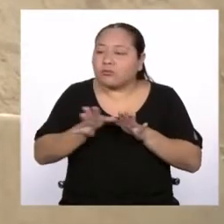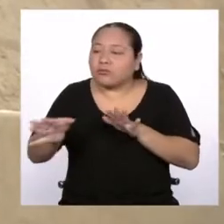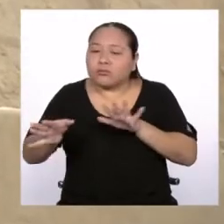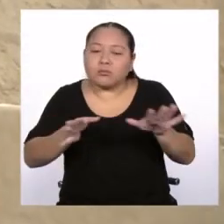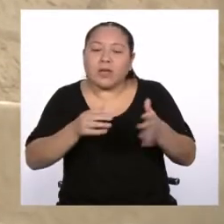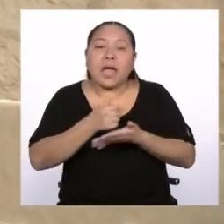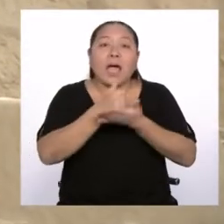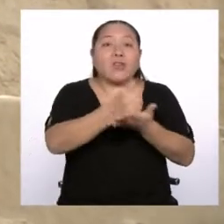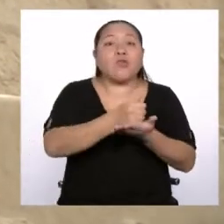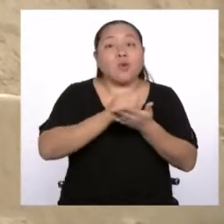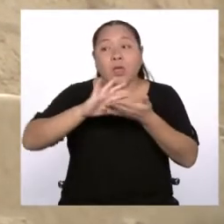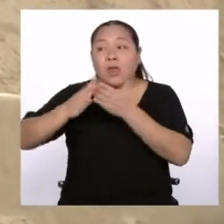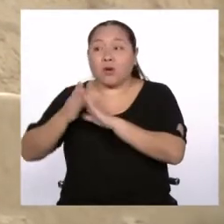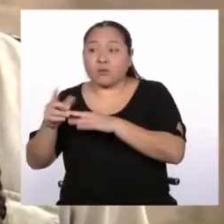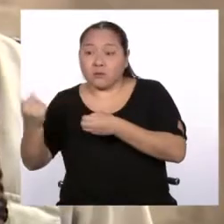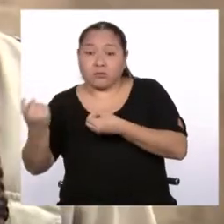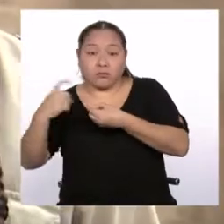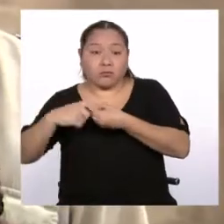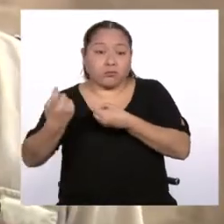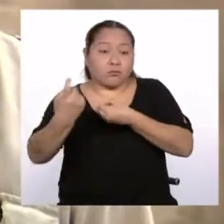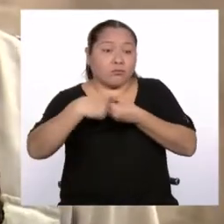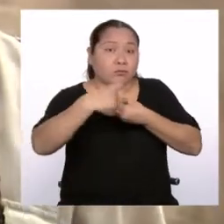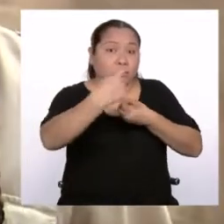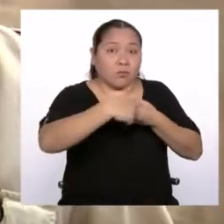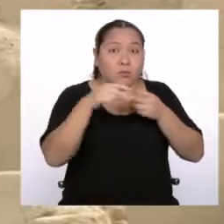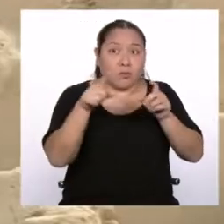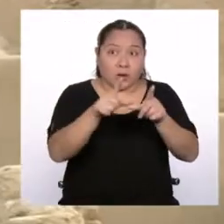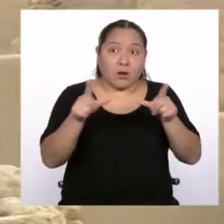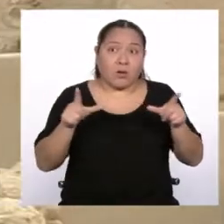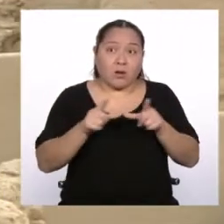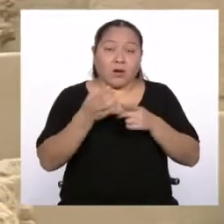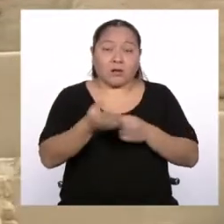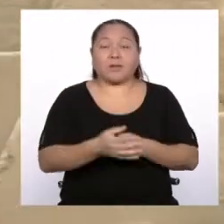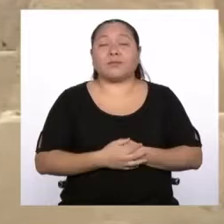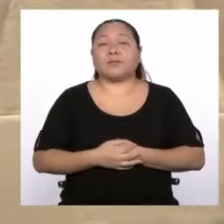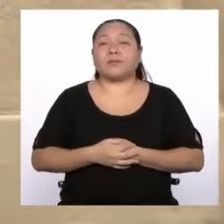que busca que ésta se interrelacione positivamente con el sitio arqueológico.